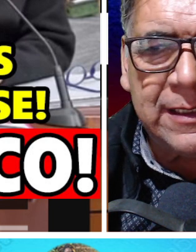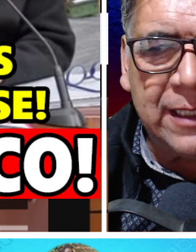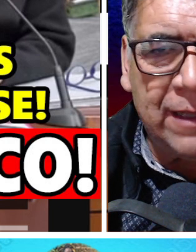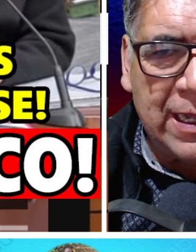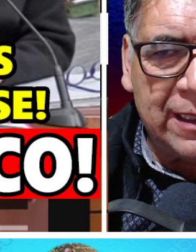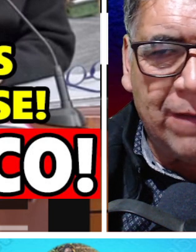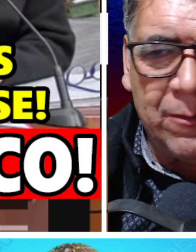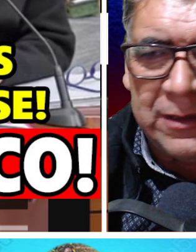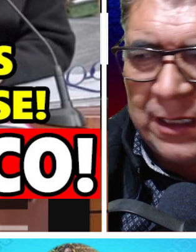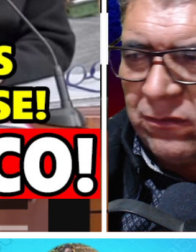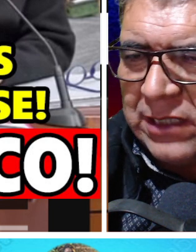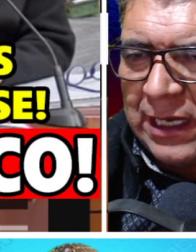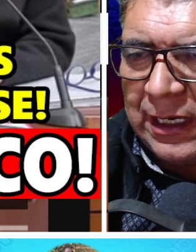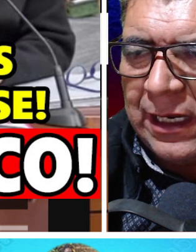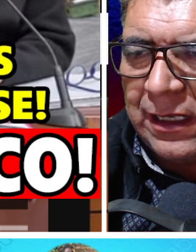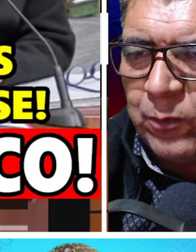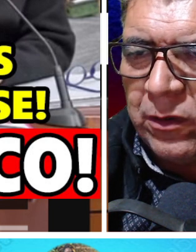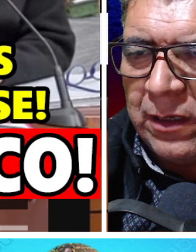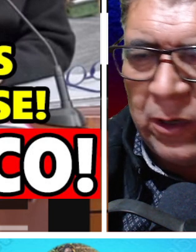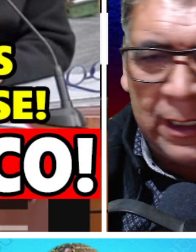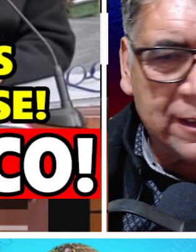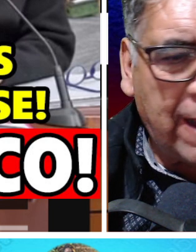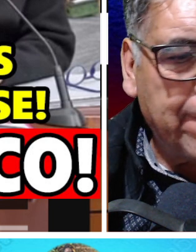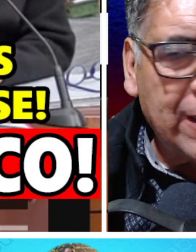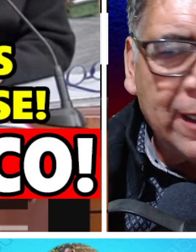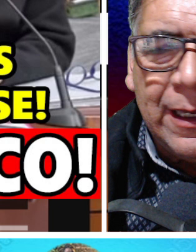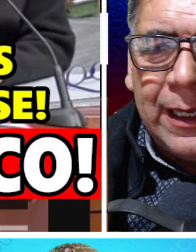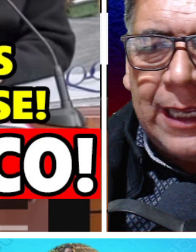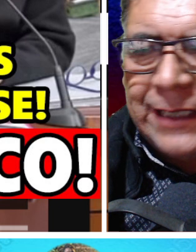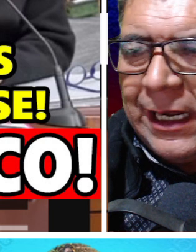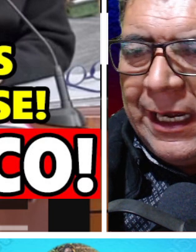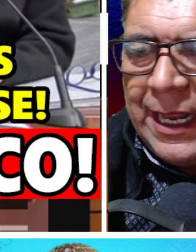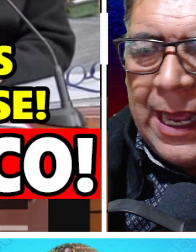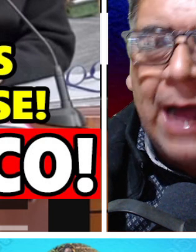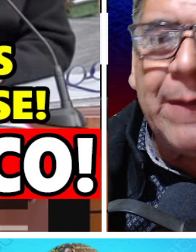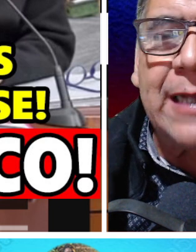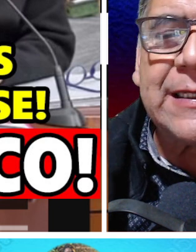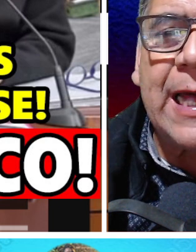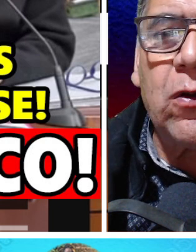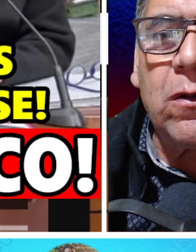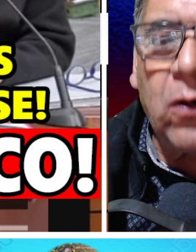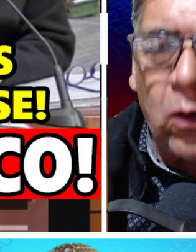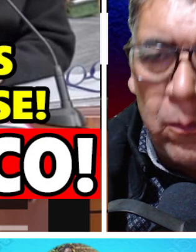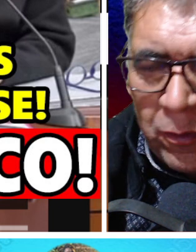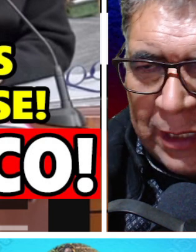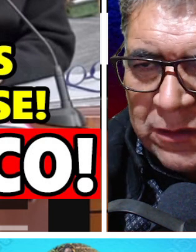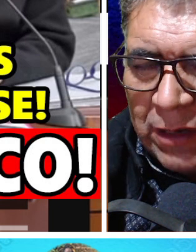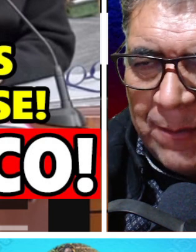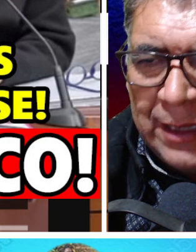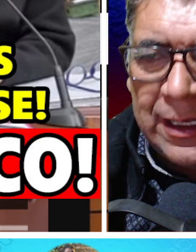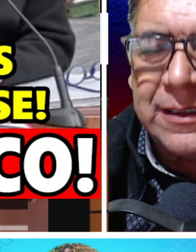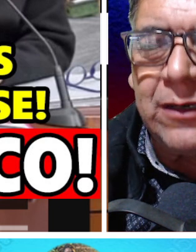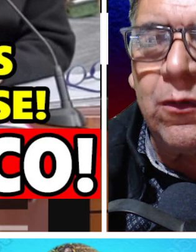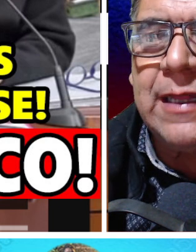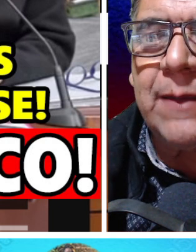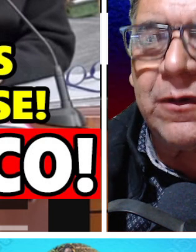a este debate, vamos a escuchar qué le responde el morenista. Y es que el INE ha amenazado con poner solamente